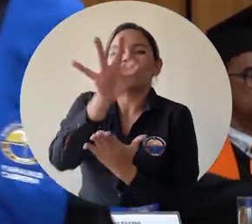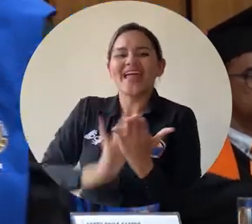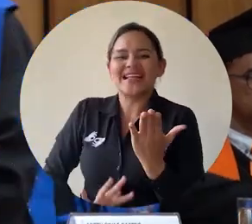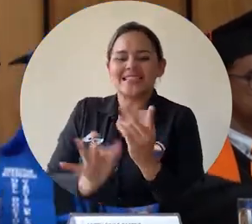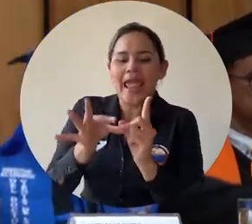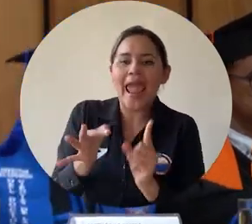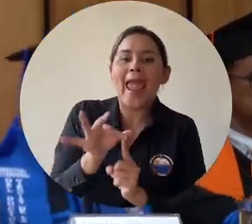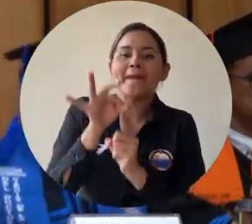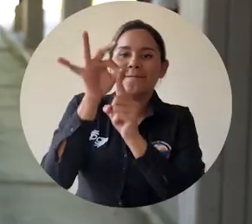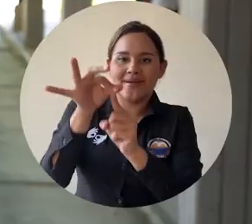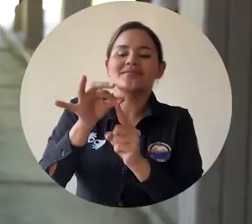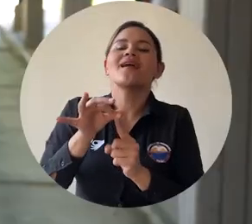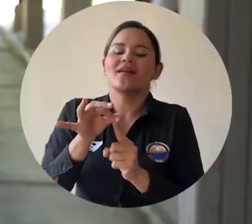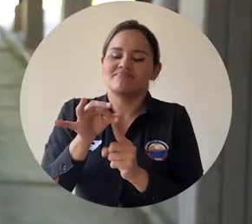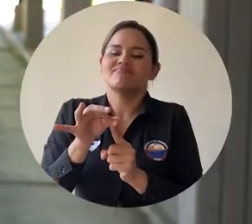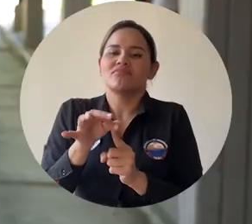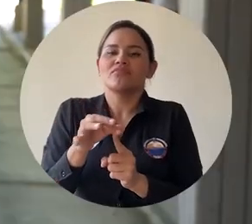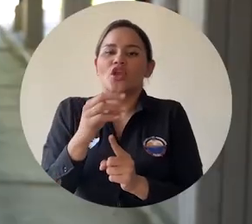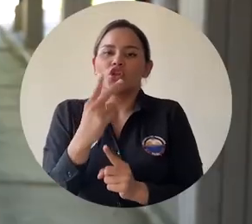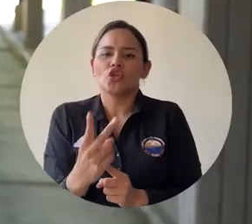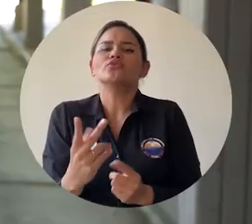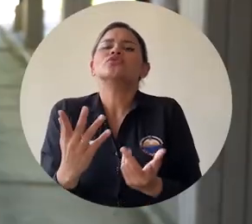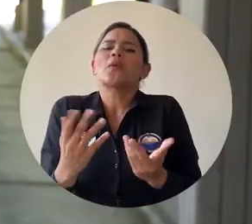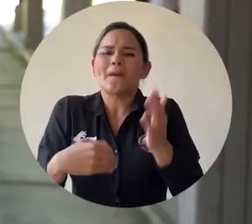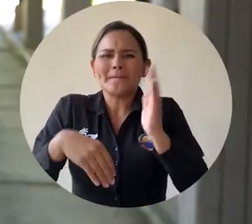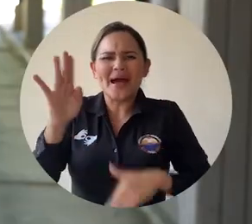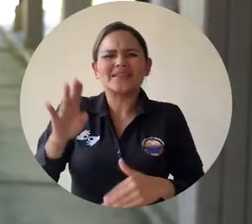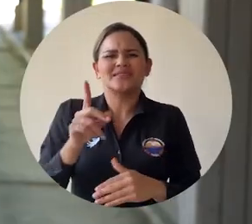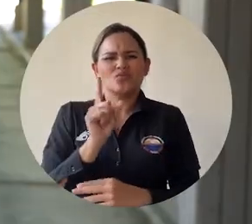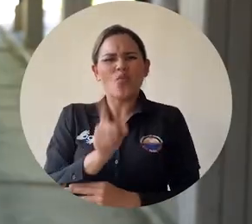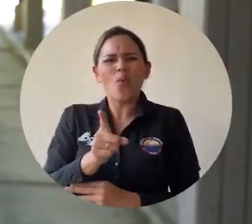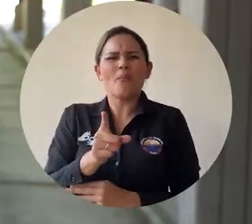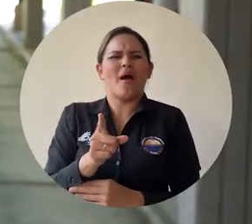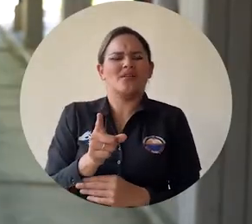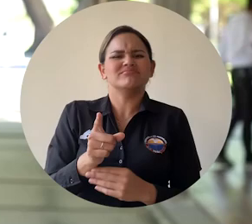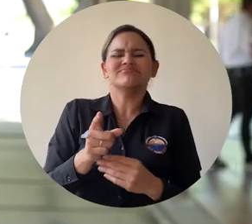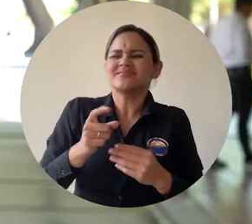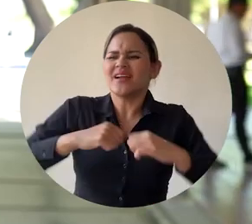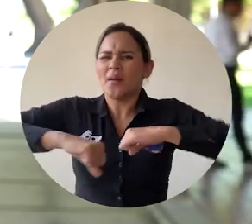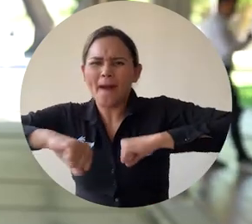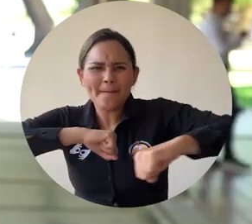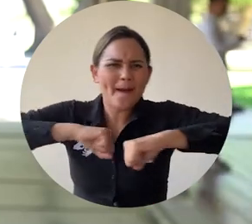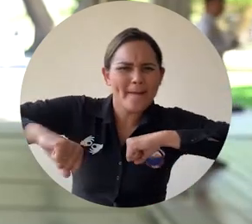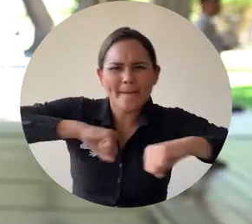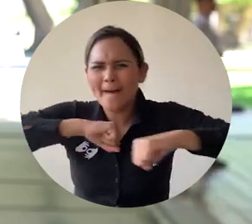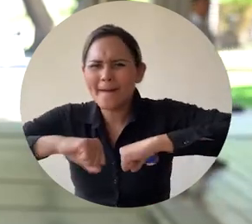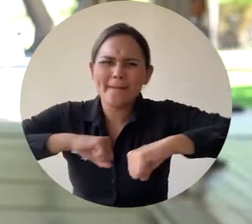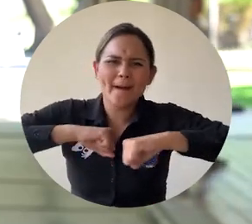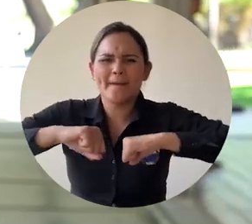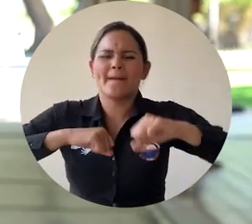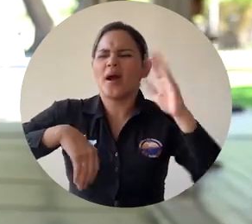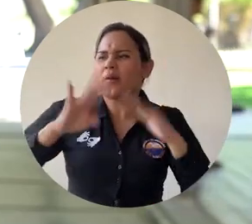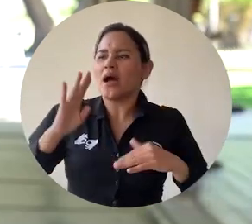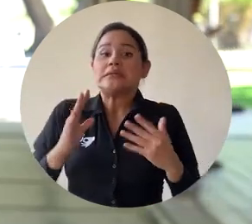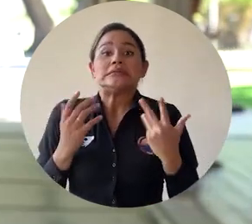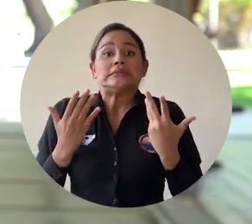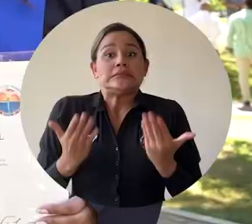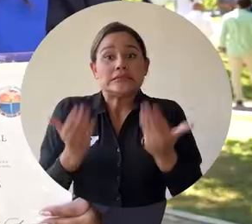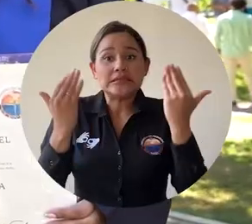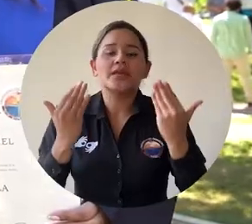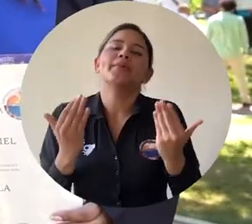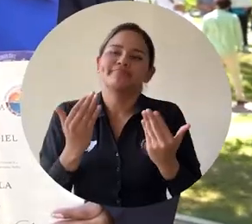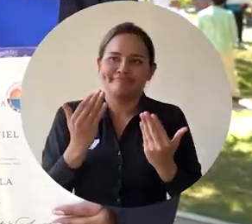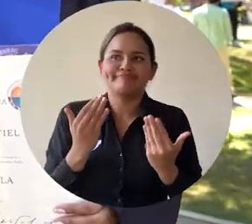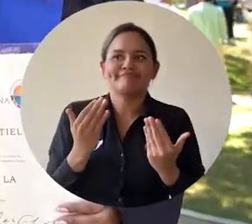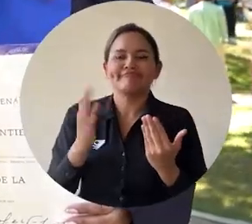laureada y tesis meritoria. Este es el fruto del trabajo y la capacidad instalada de la universidad en términos del talento humano, los grupos de investigación,